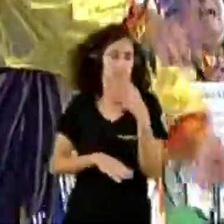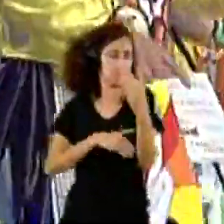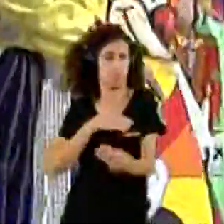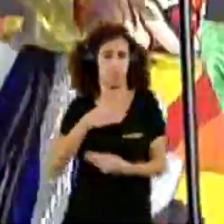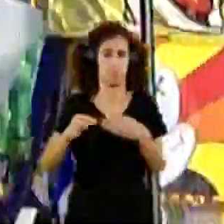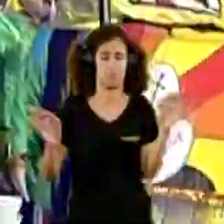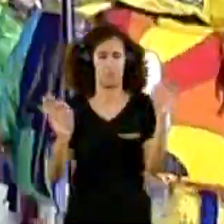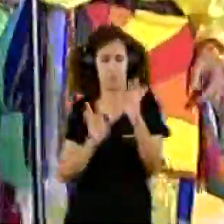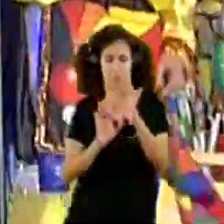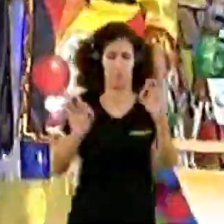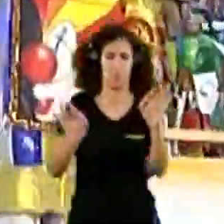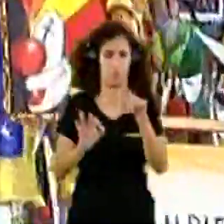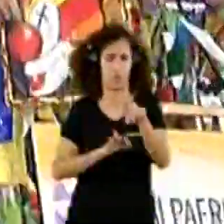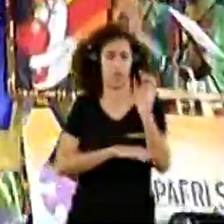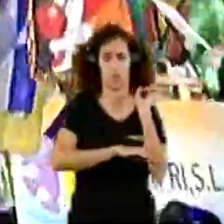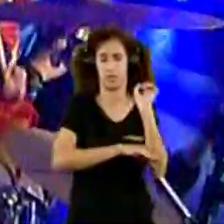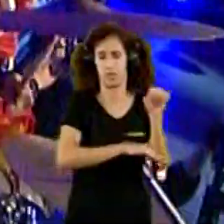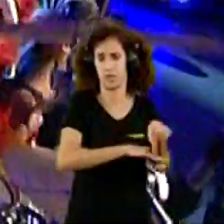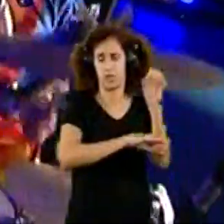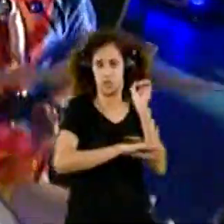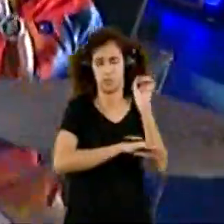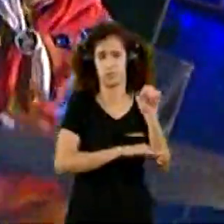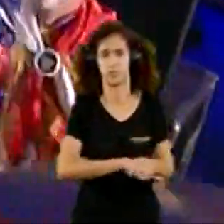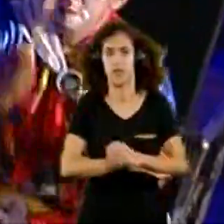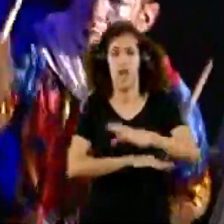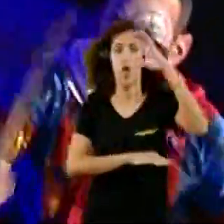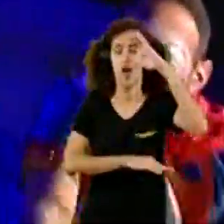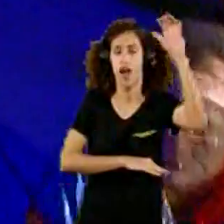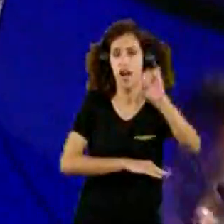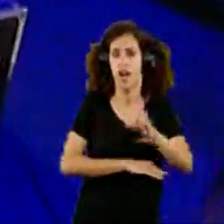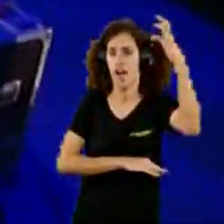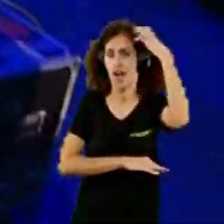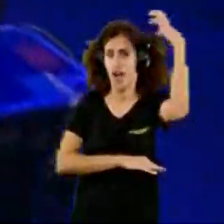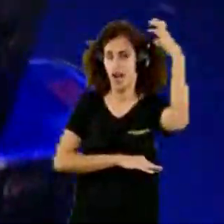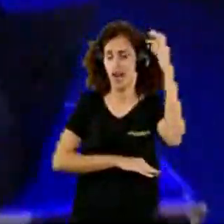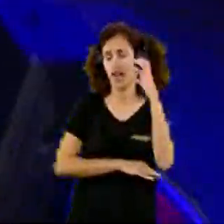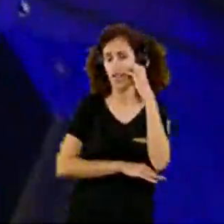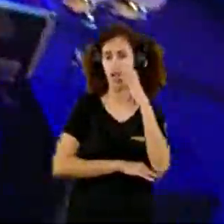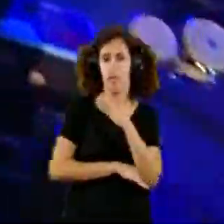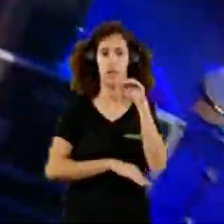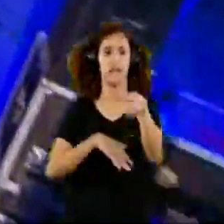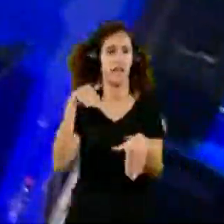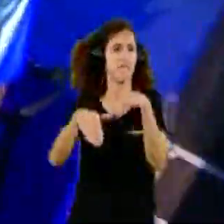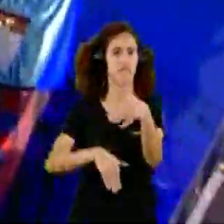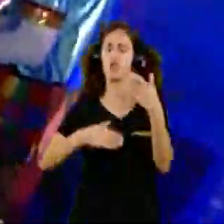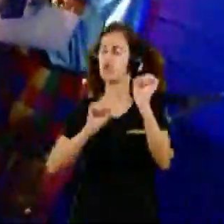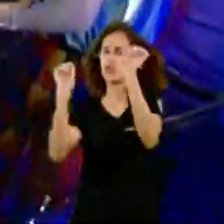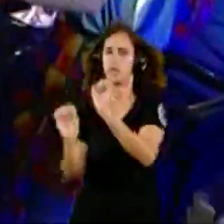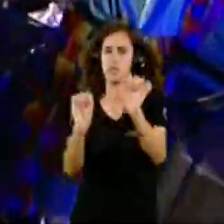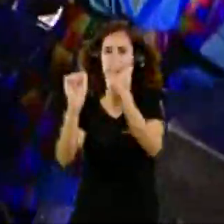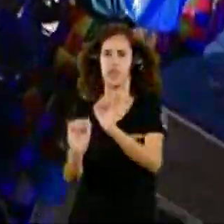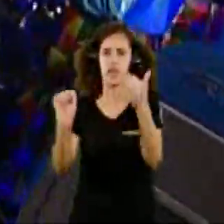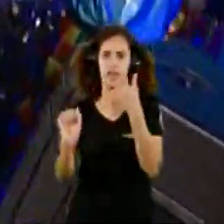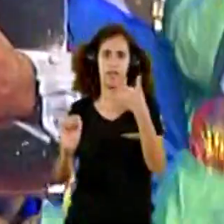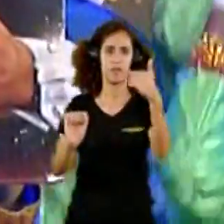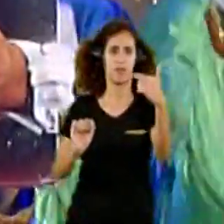por la trama usted a un puesto me metiste. Escuché al rey Felipe defender la democracia, exigiendo cumplir normas, y eso a mí me